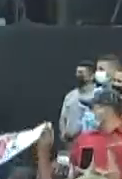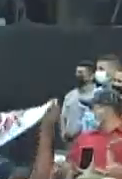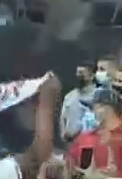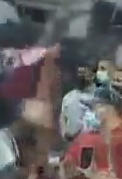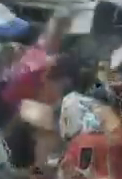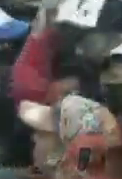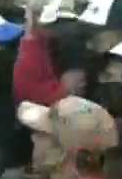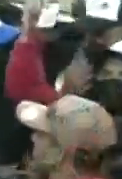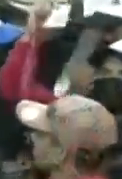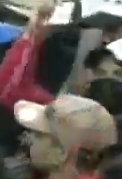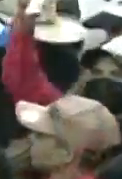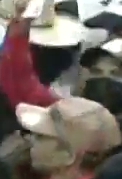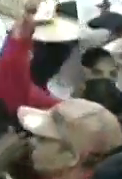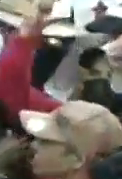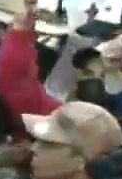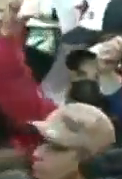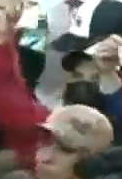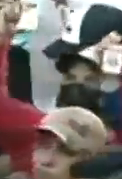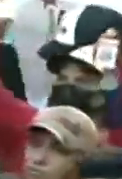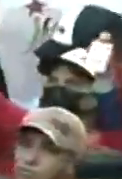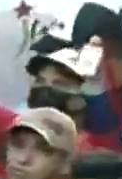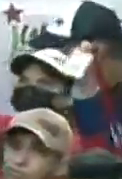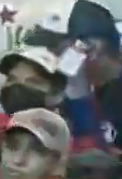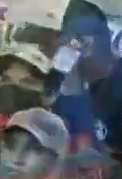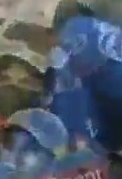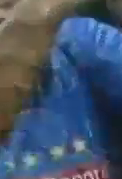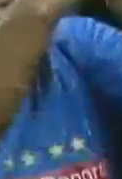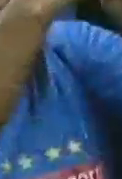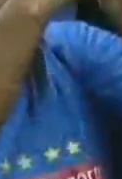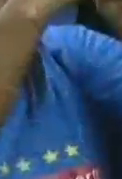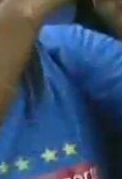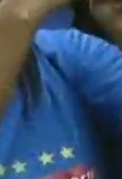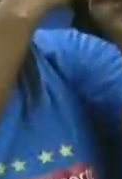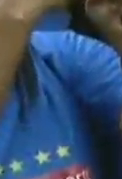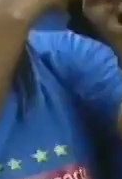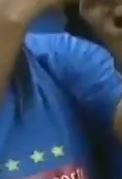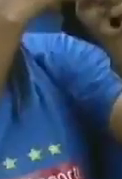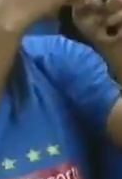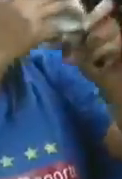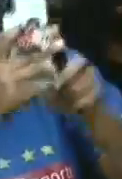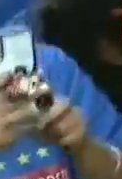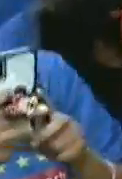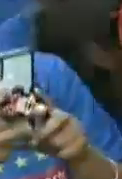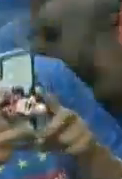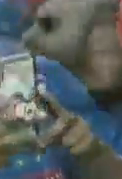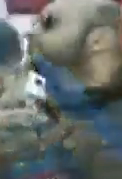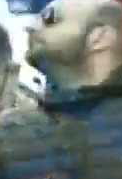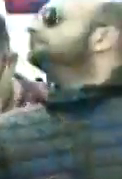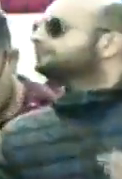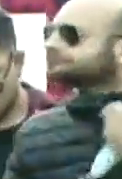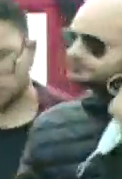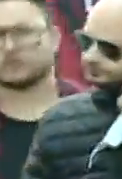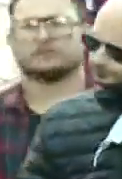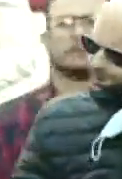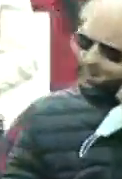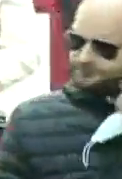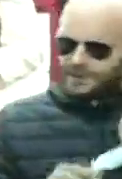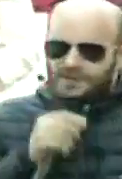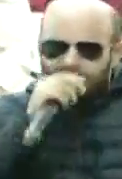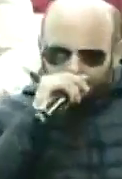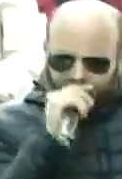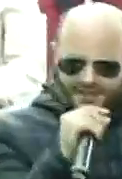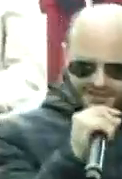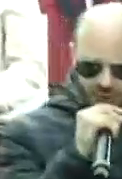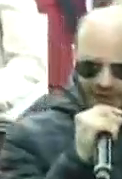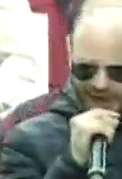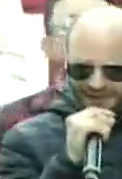bolivariano. Ha recordado el referente ideológico del comandante eterno Hugo Chávez, quien siempre es preocupado por